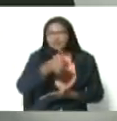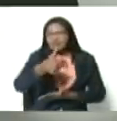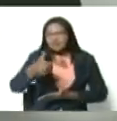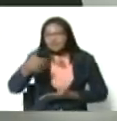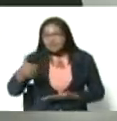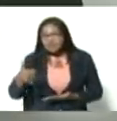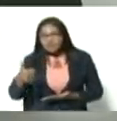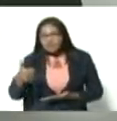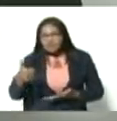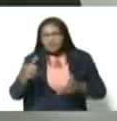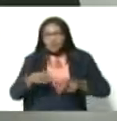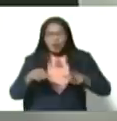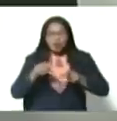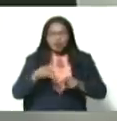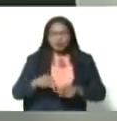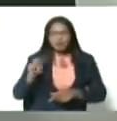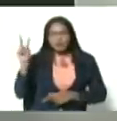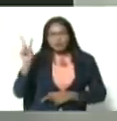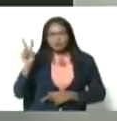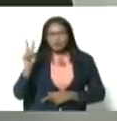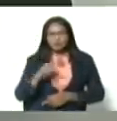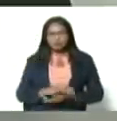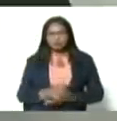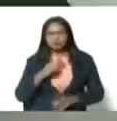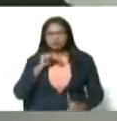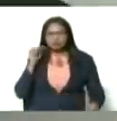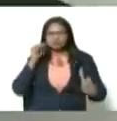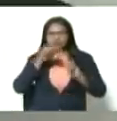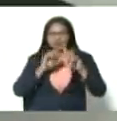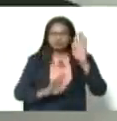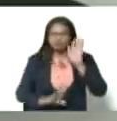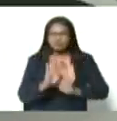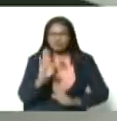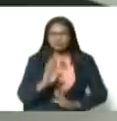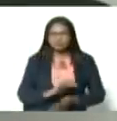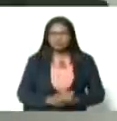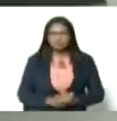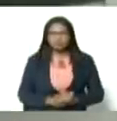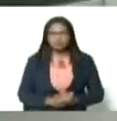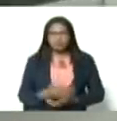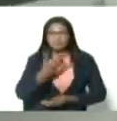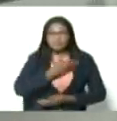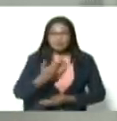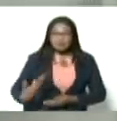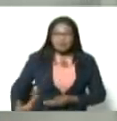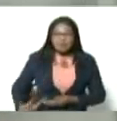de las líneas del país que vamos a salir adelante. Señor presidente,